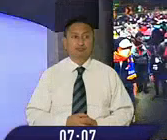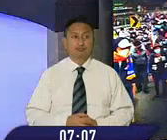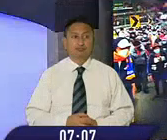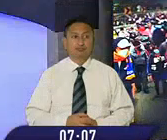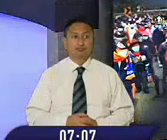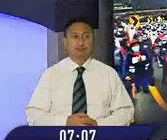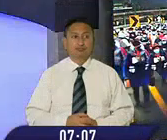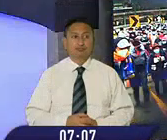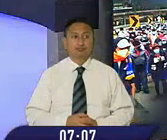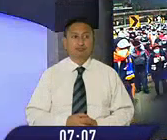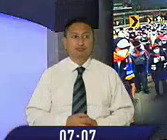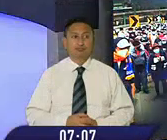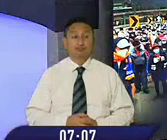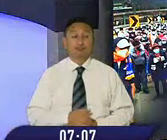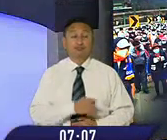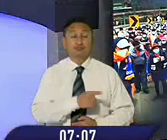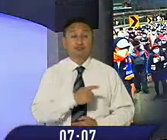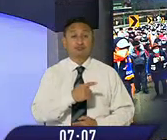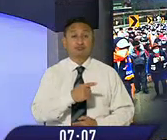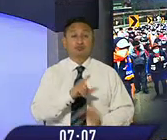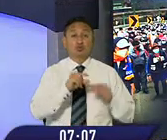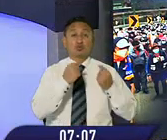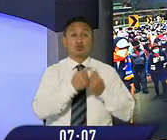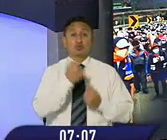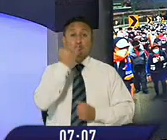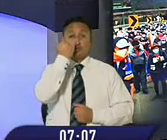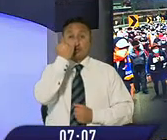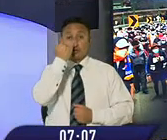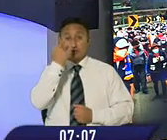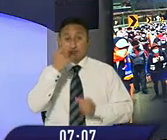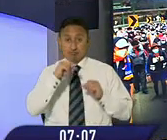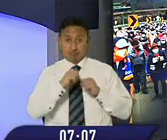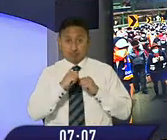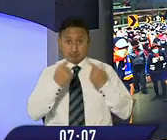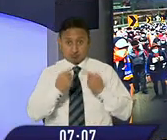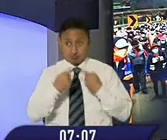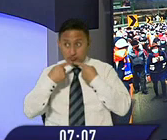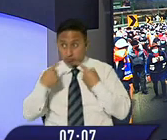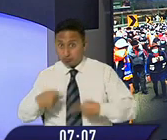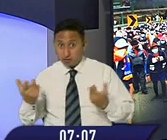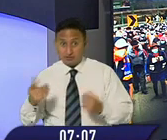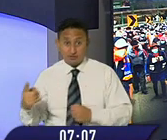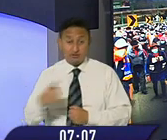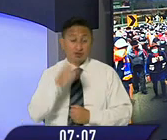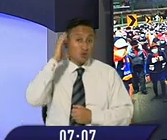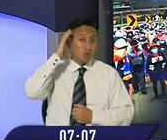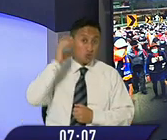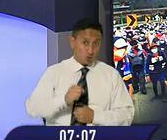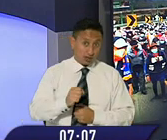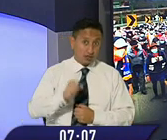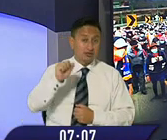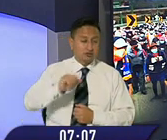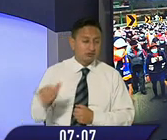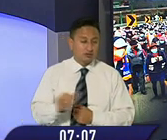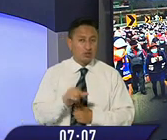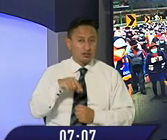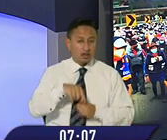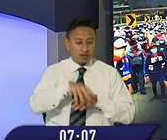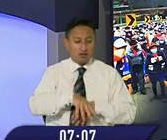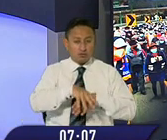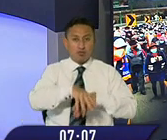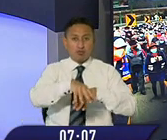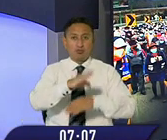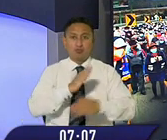Y la movilización convocada por la CONAIE y grupos sociales también se sintió en Cuenca, donde se desarrolló una gran marcha